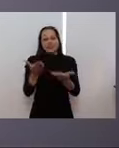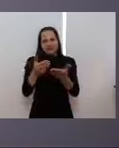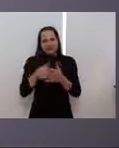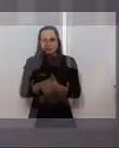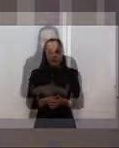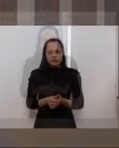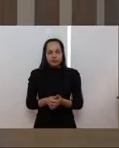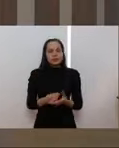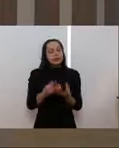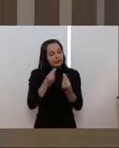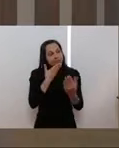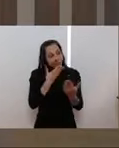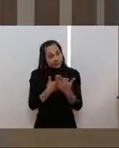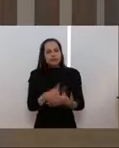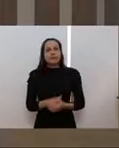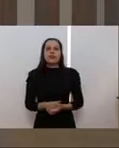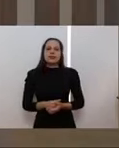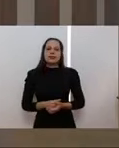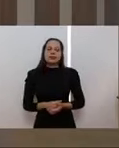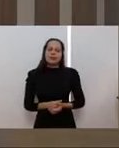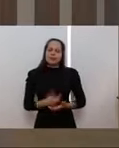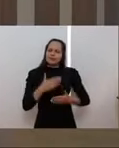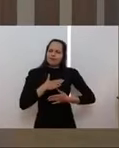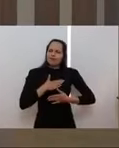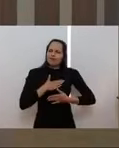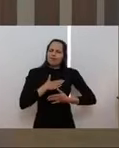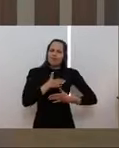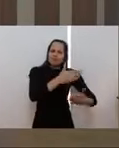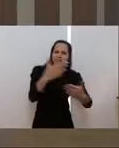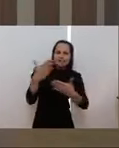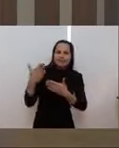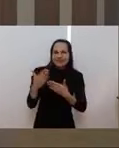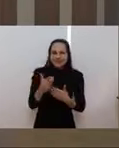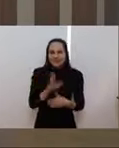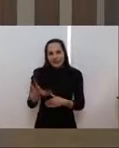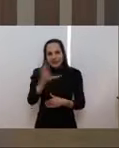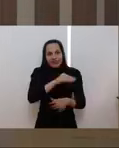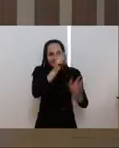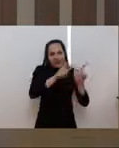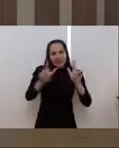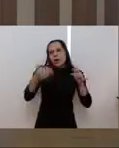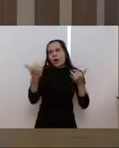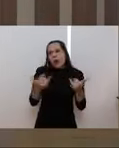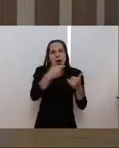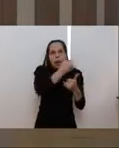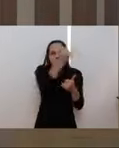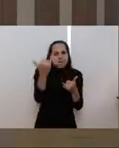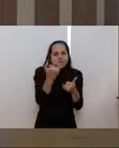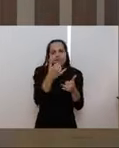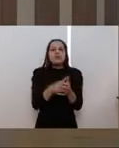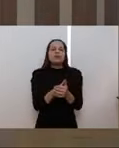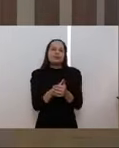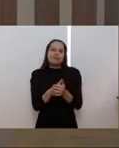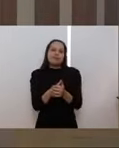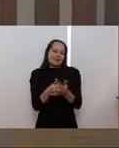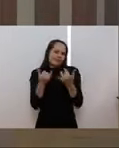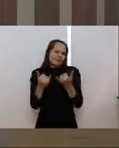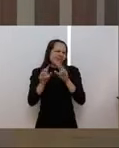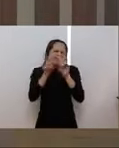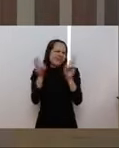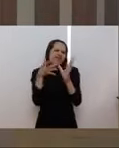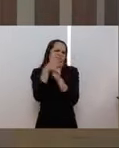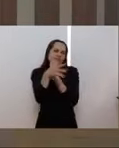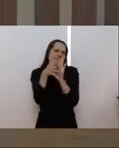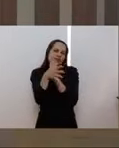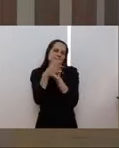muchas gracias un afectuoso y cordial saludo a todas las personas que nos acompañan el día de hoy a continuación les voy a